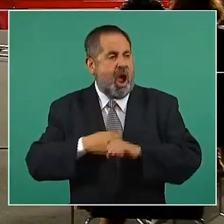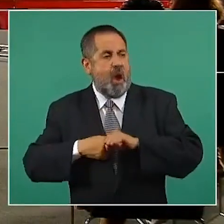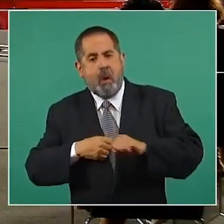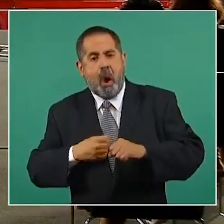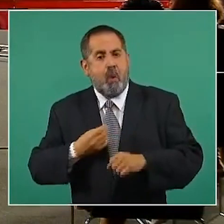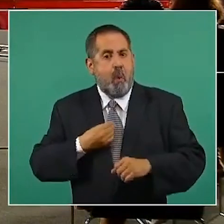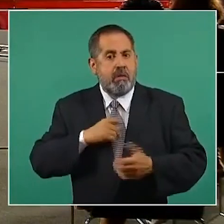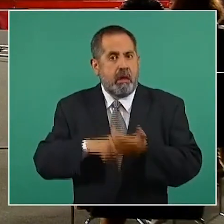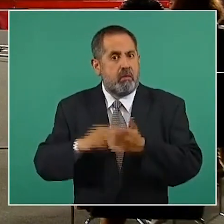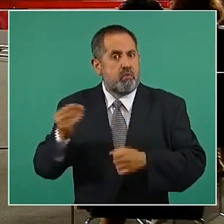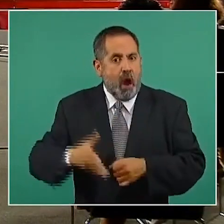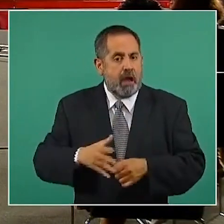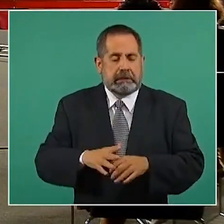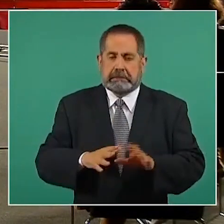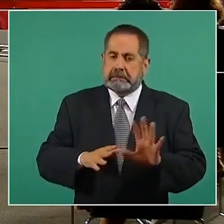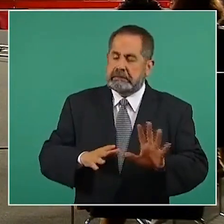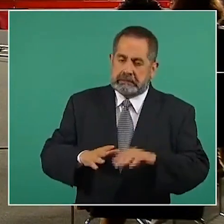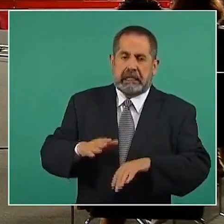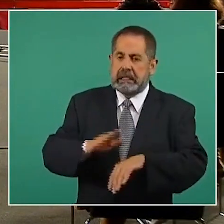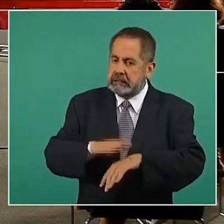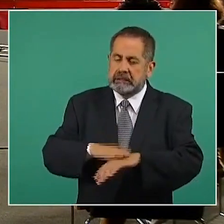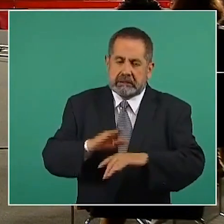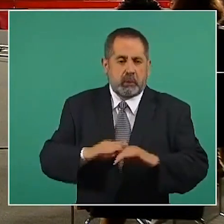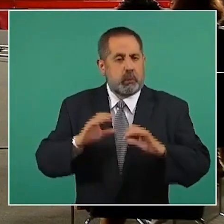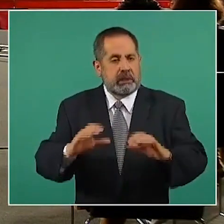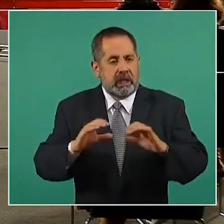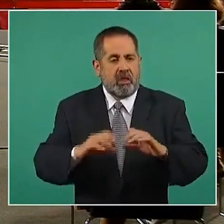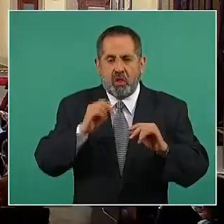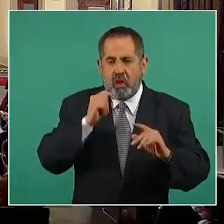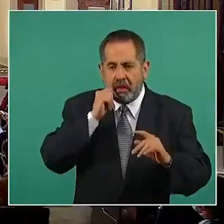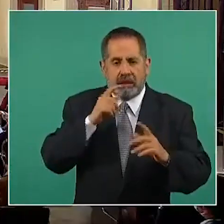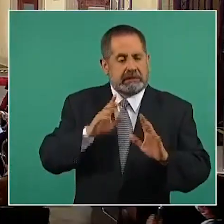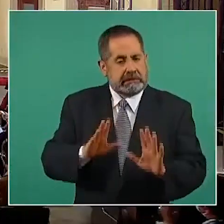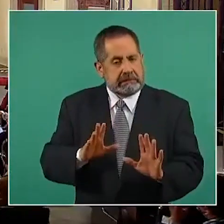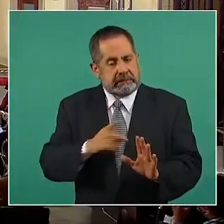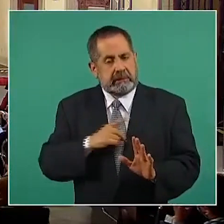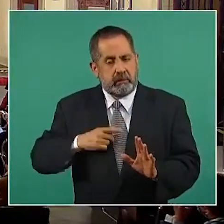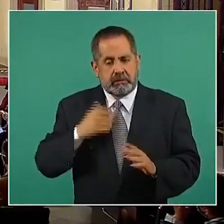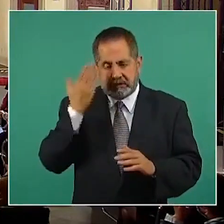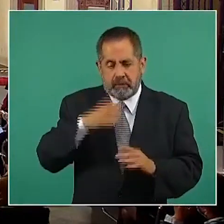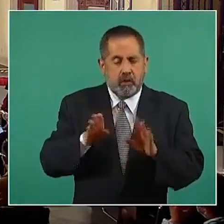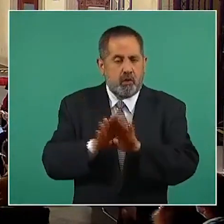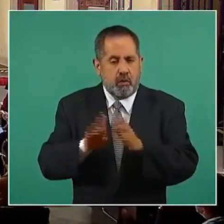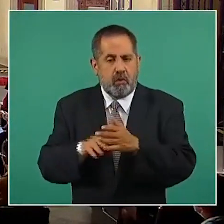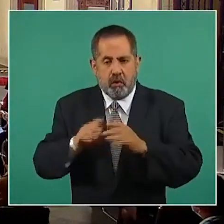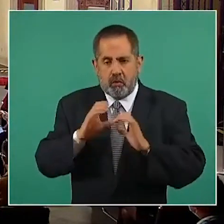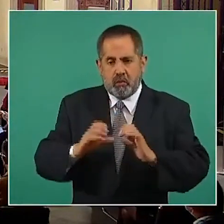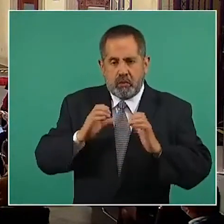salud pública que desde antes de la pandemia se había ya manifestado y se había ya